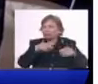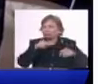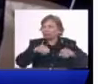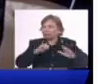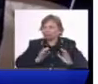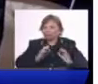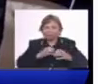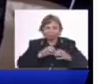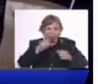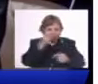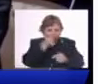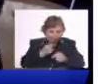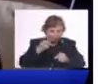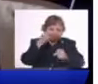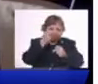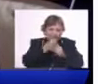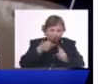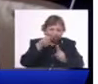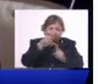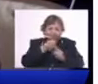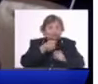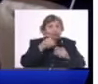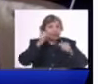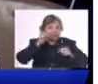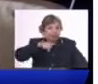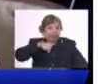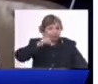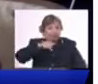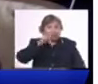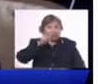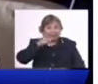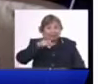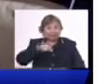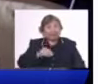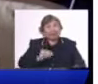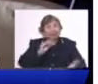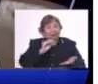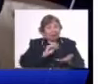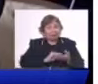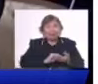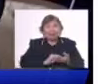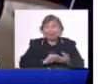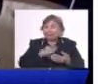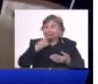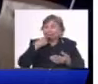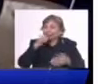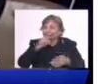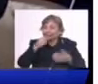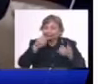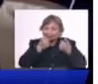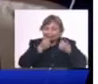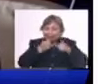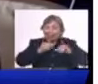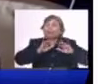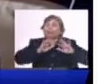Congreso tiene que estar trabajando. Y si es necesario, nuevamente, y no descartemos la posibilidad, después de la ronda